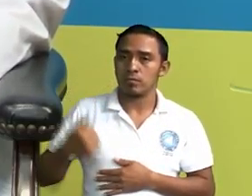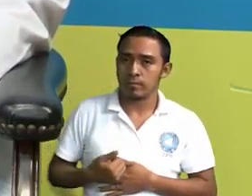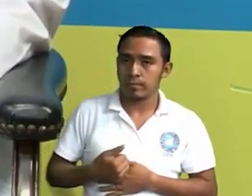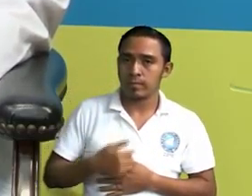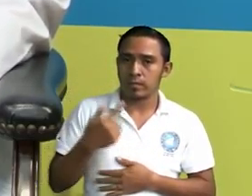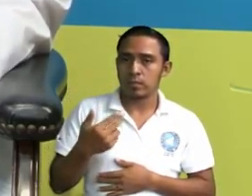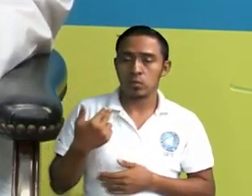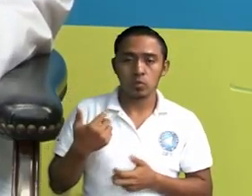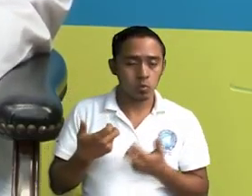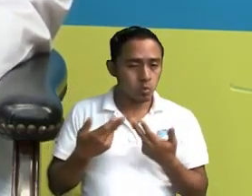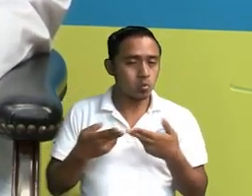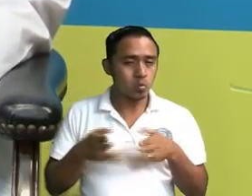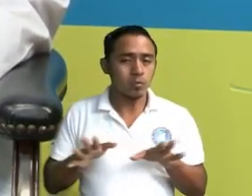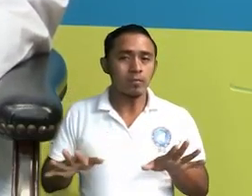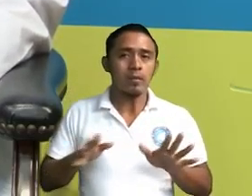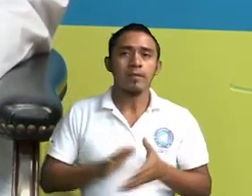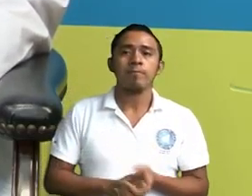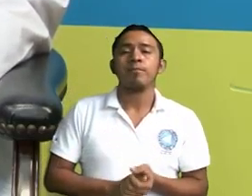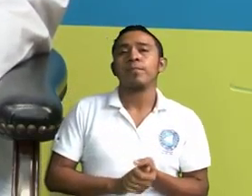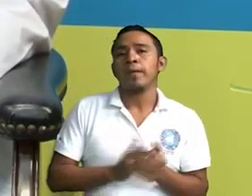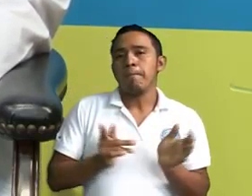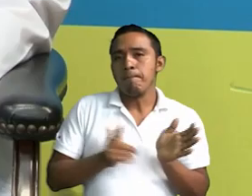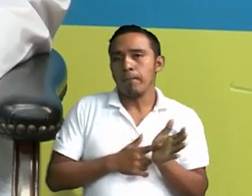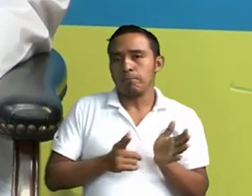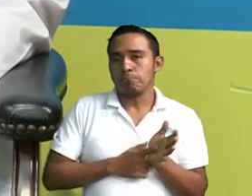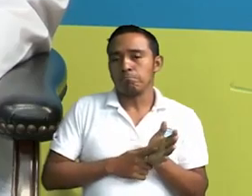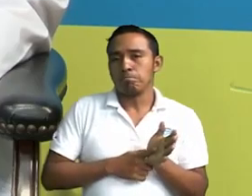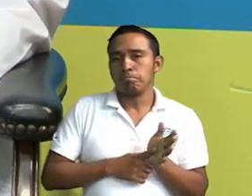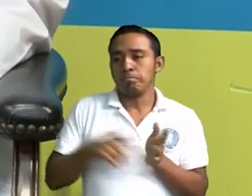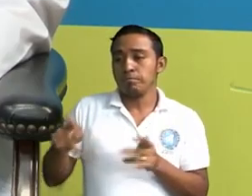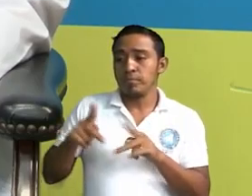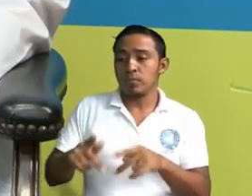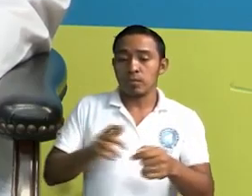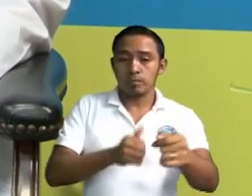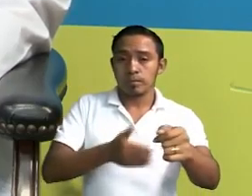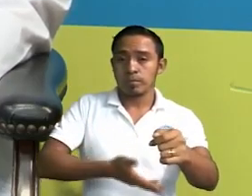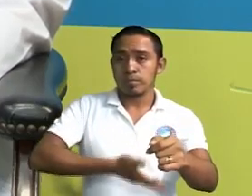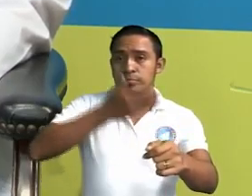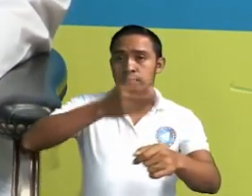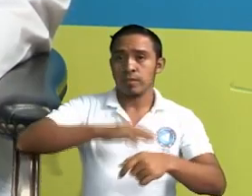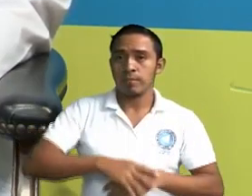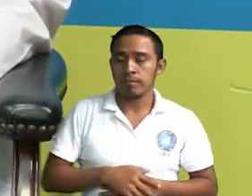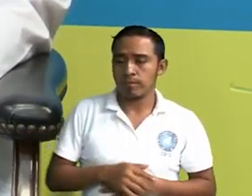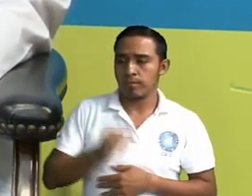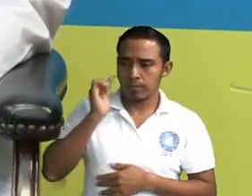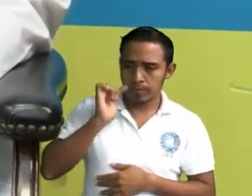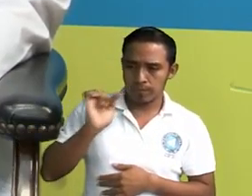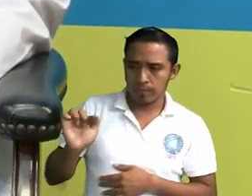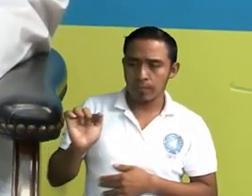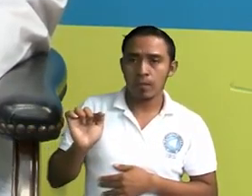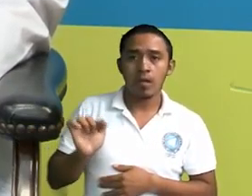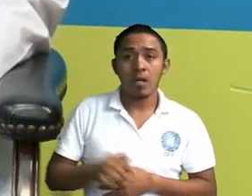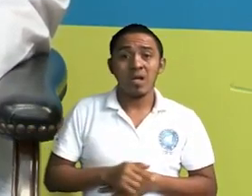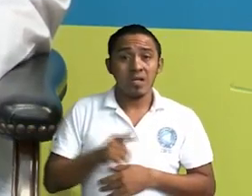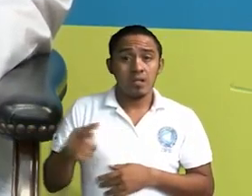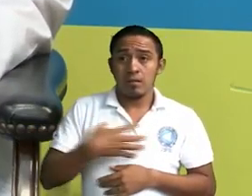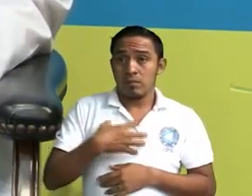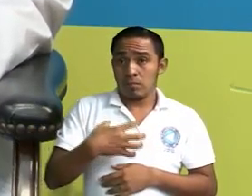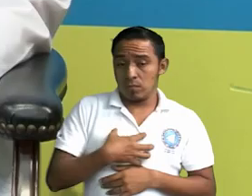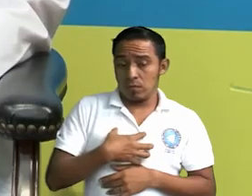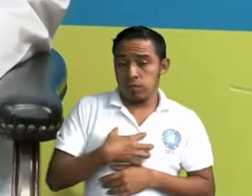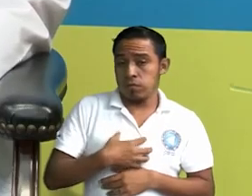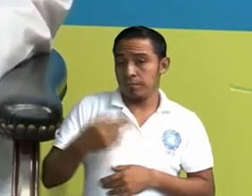patton no money cost qué quiere decir esto que por ejemplo usted tiene un paciente hipertenso y no encontrar un dato que es exclusivo del usual